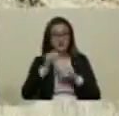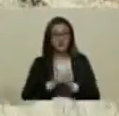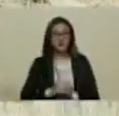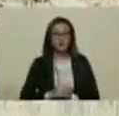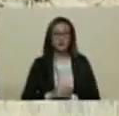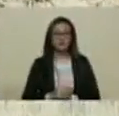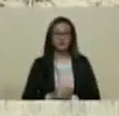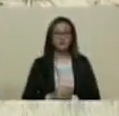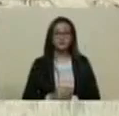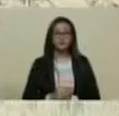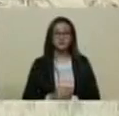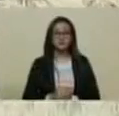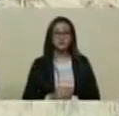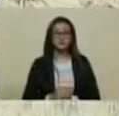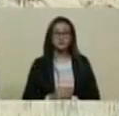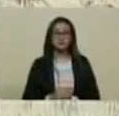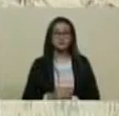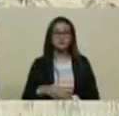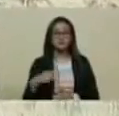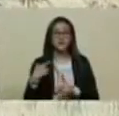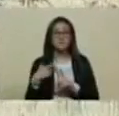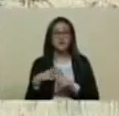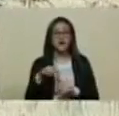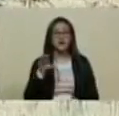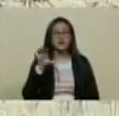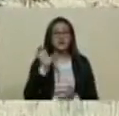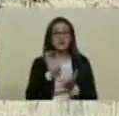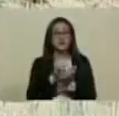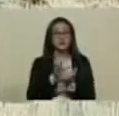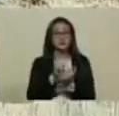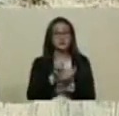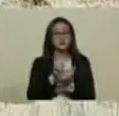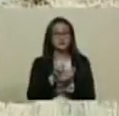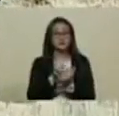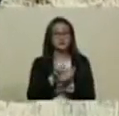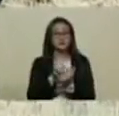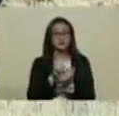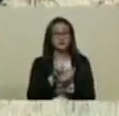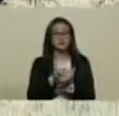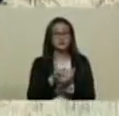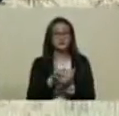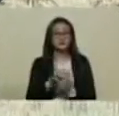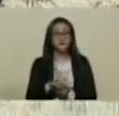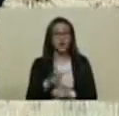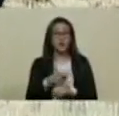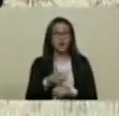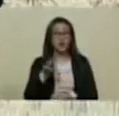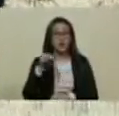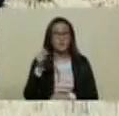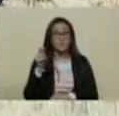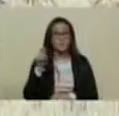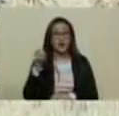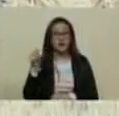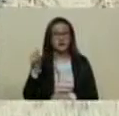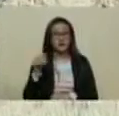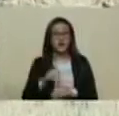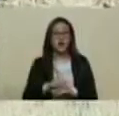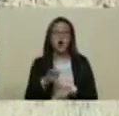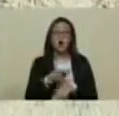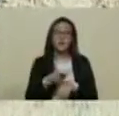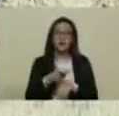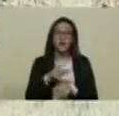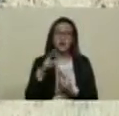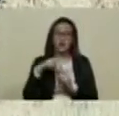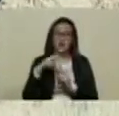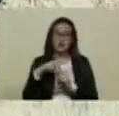Mora, el estado Nueva Esparta, gobernador Mata Figueroa, gobernador Vilma Mora,